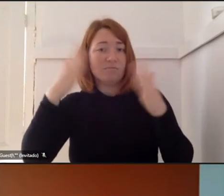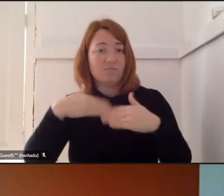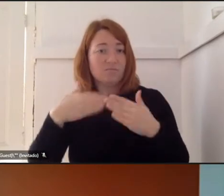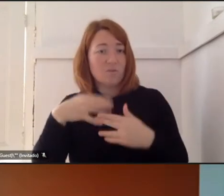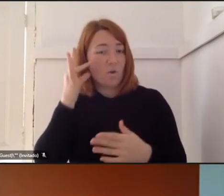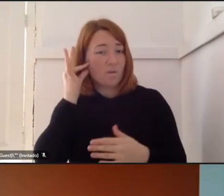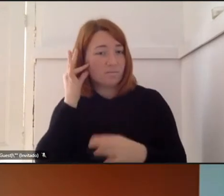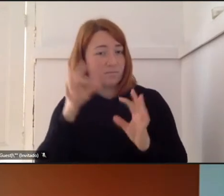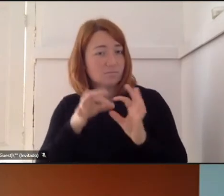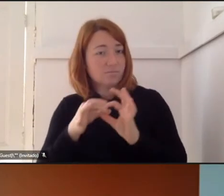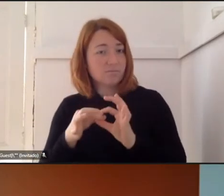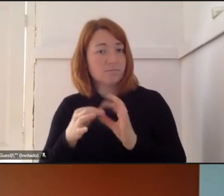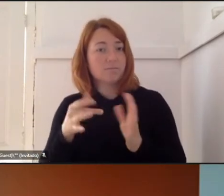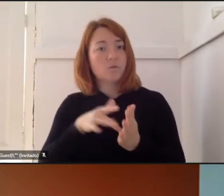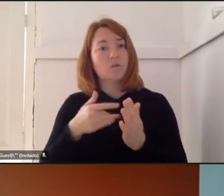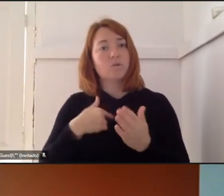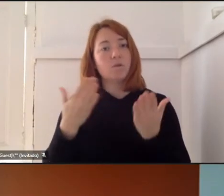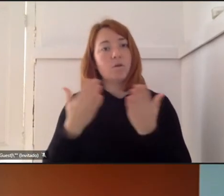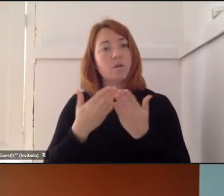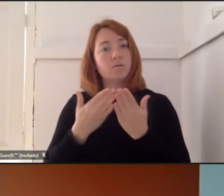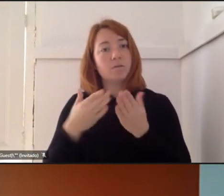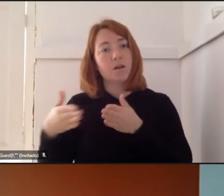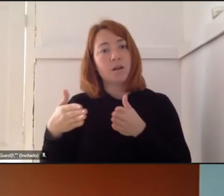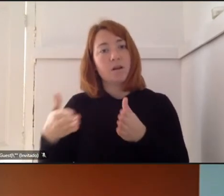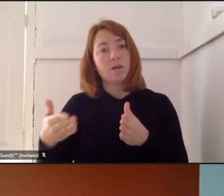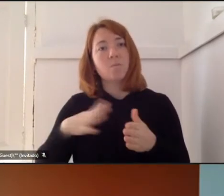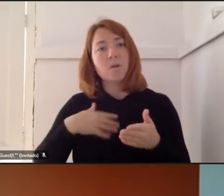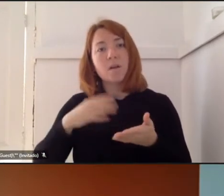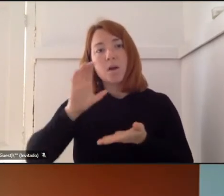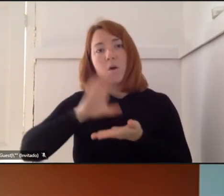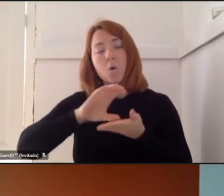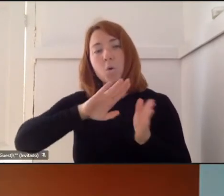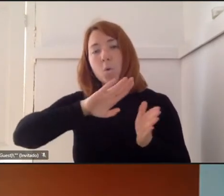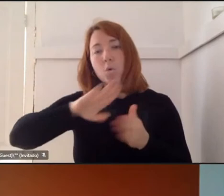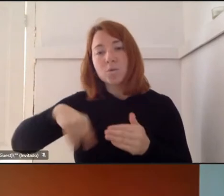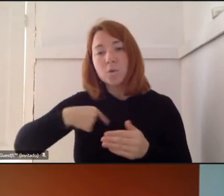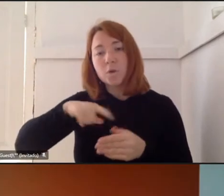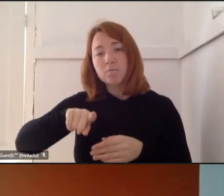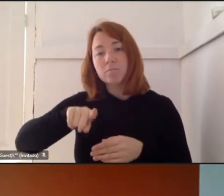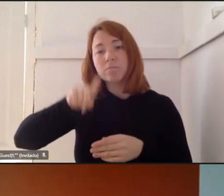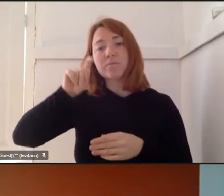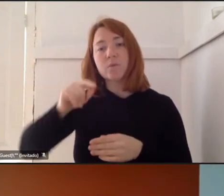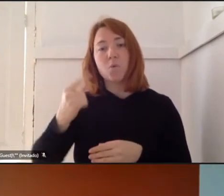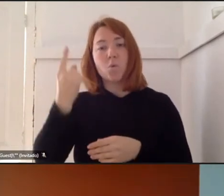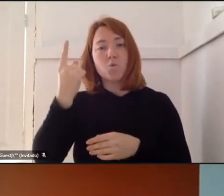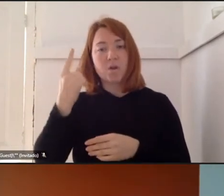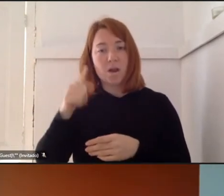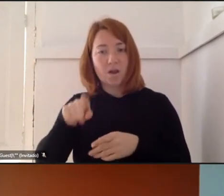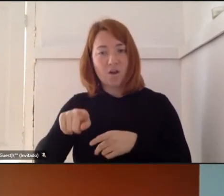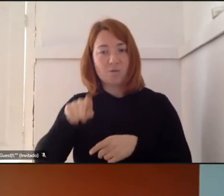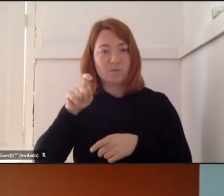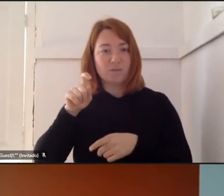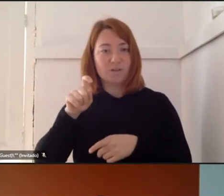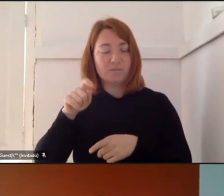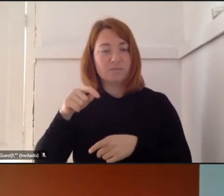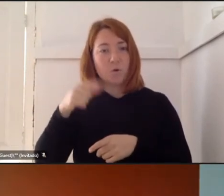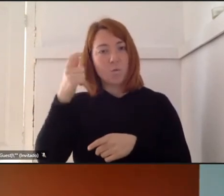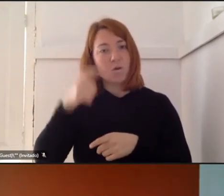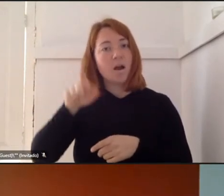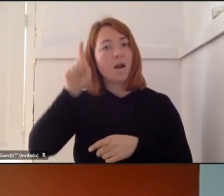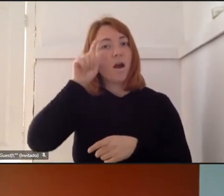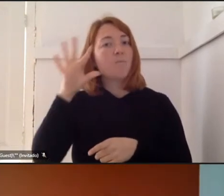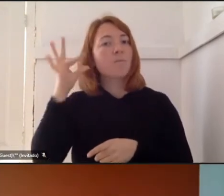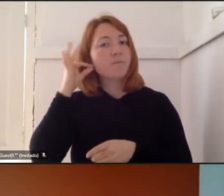pues sinceramente hasta el último curso que cogí notativa y había una profesora que nos hablaba de